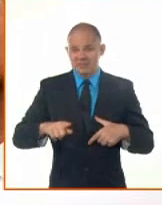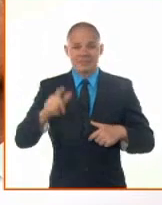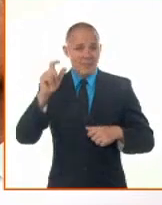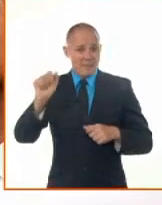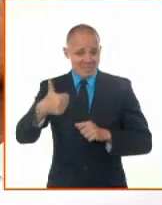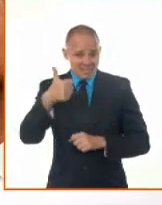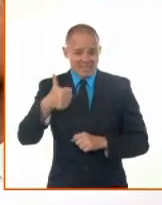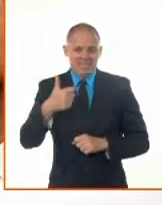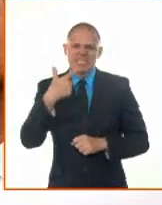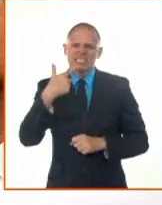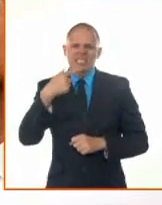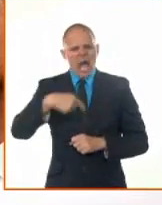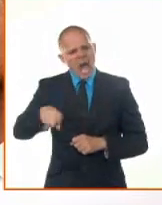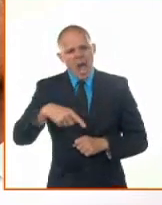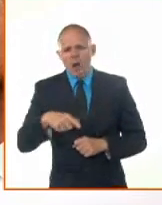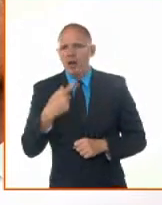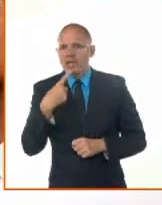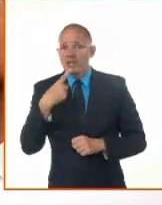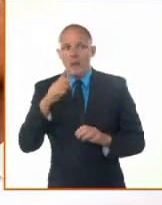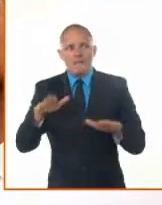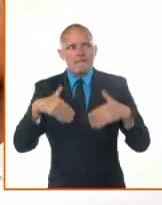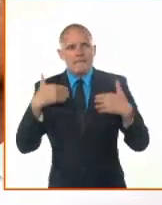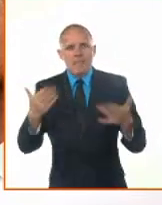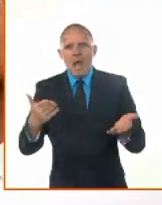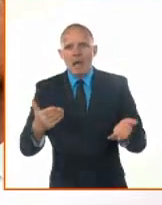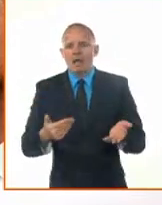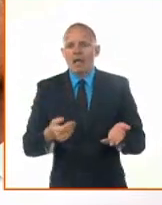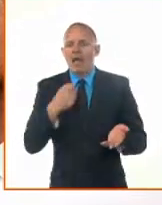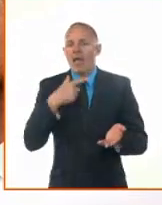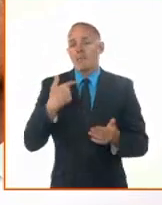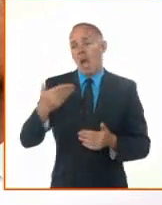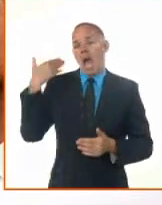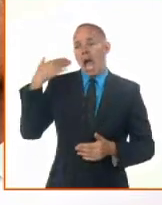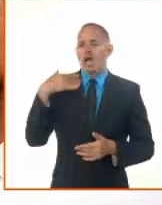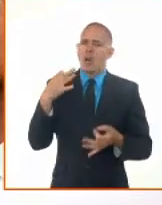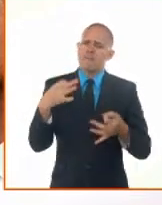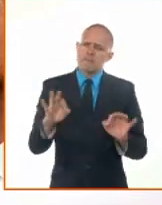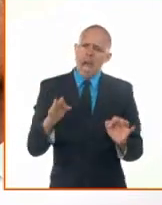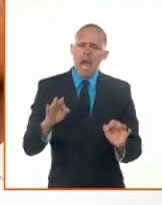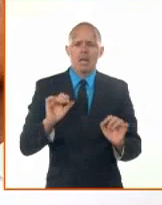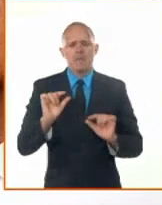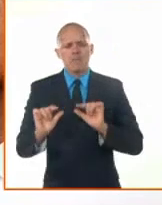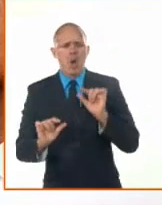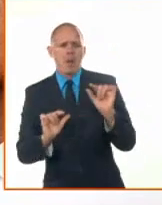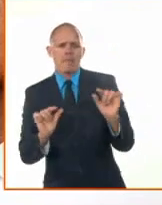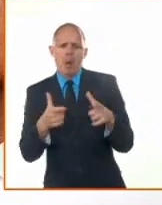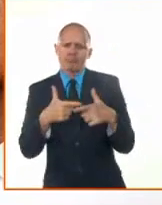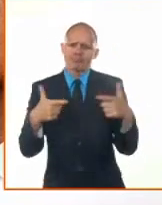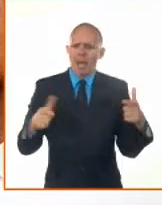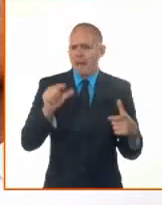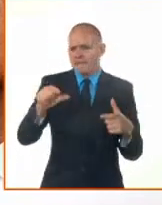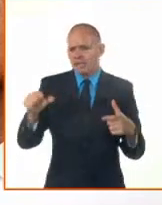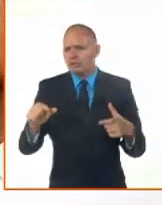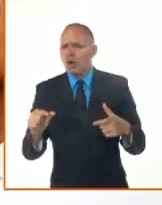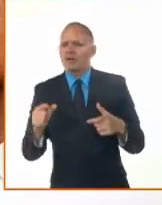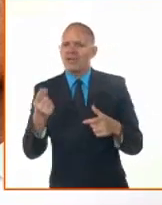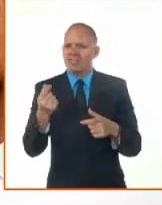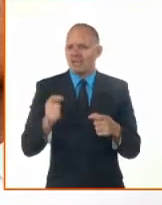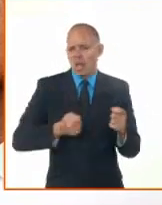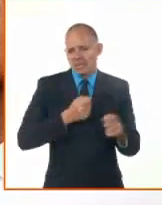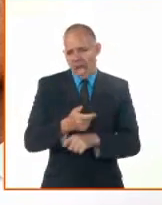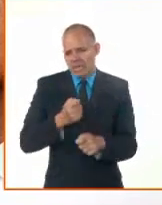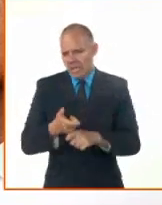recaudado mucho más dinero desde que acusaron a Trump que en los meses anteriores desde que se había anunciado